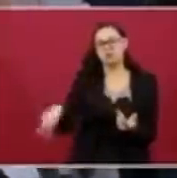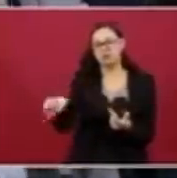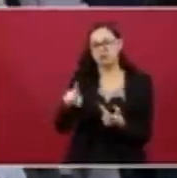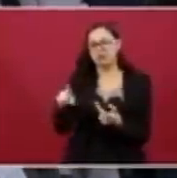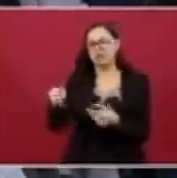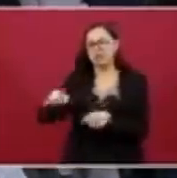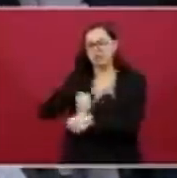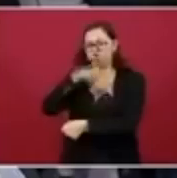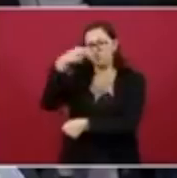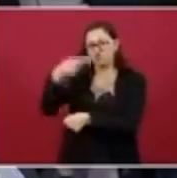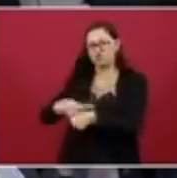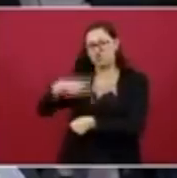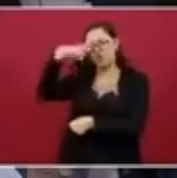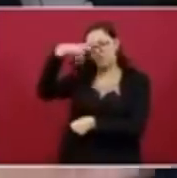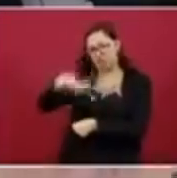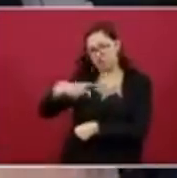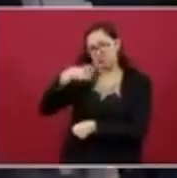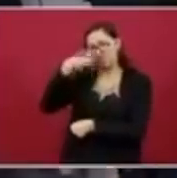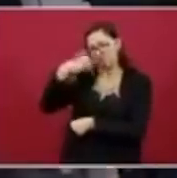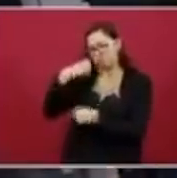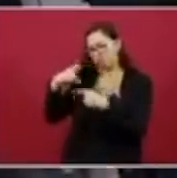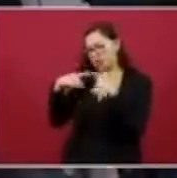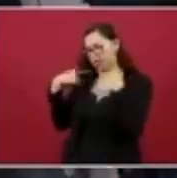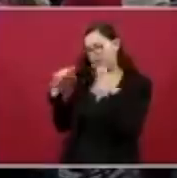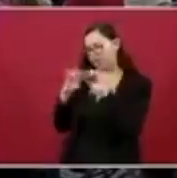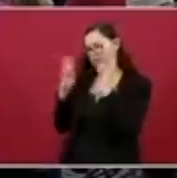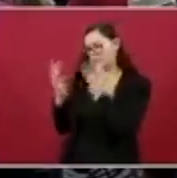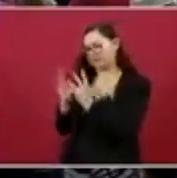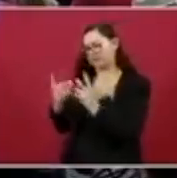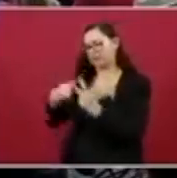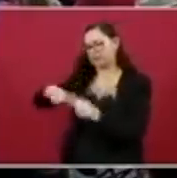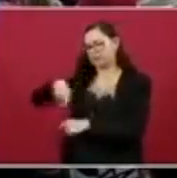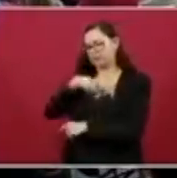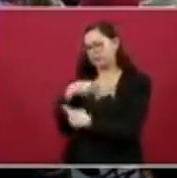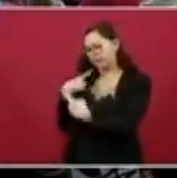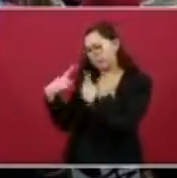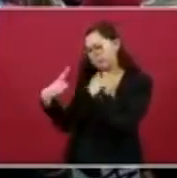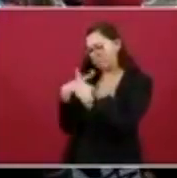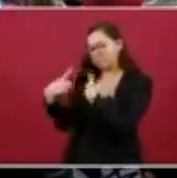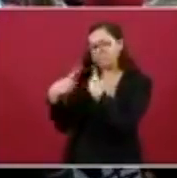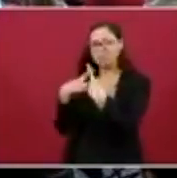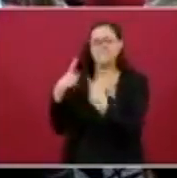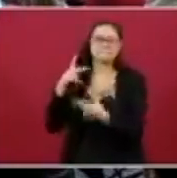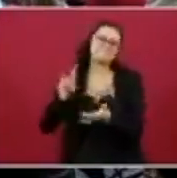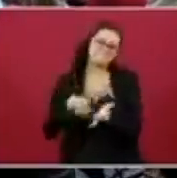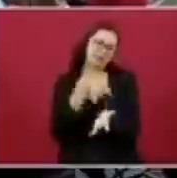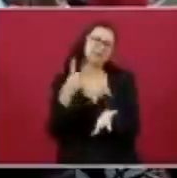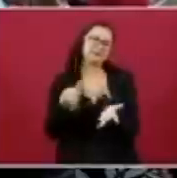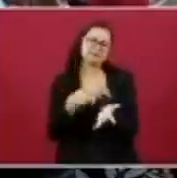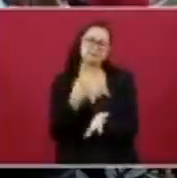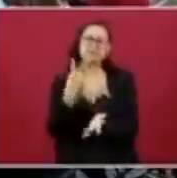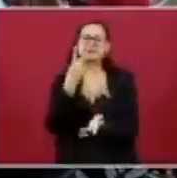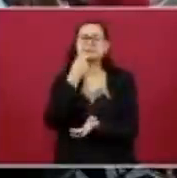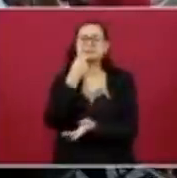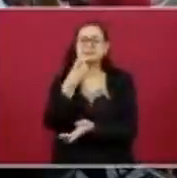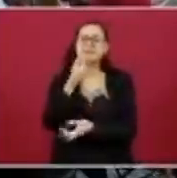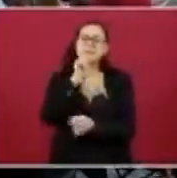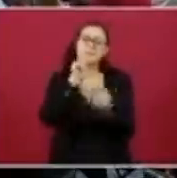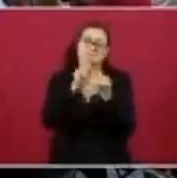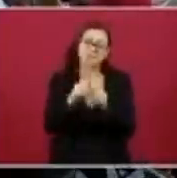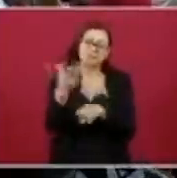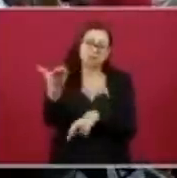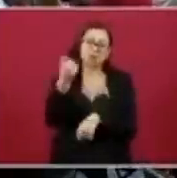Notariado Mexicano. Es un tema que ya se ha referido de manera somera en las conferencias, la propia secretaria lo ha